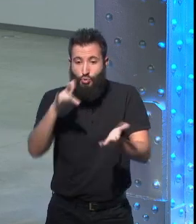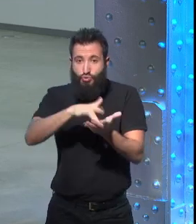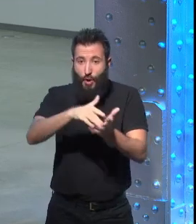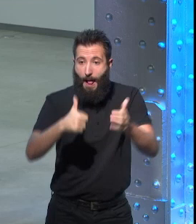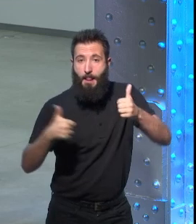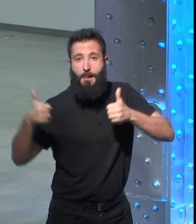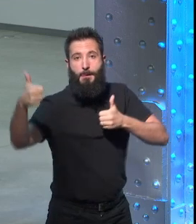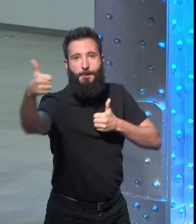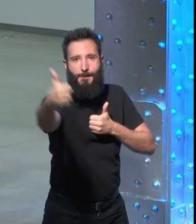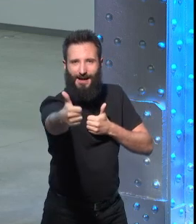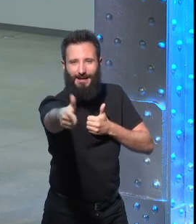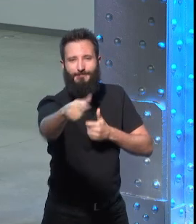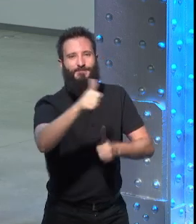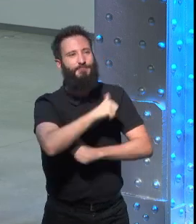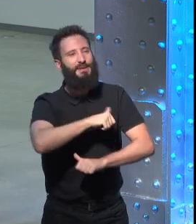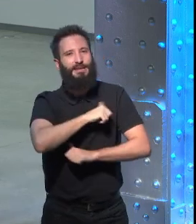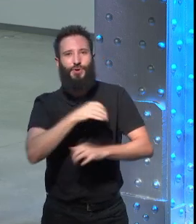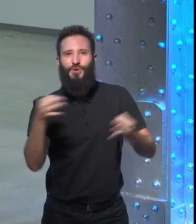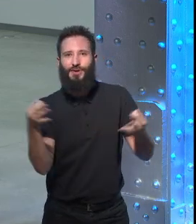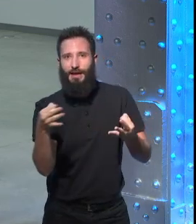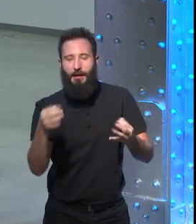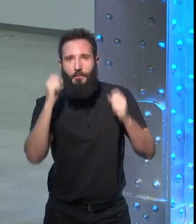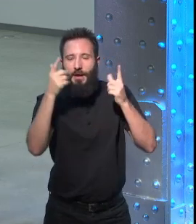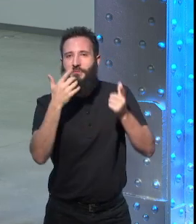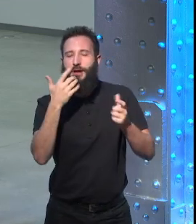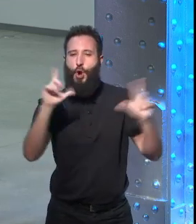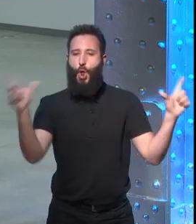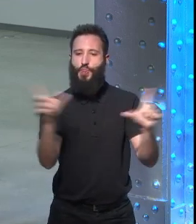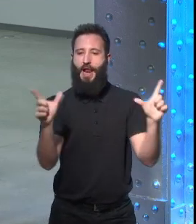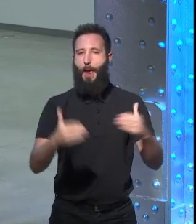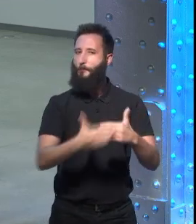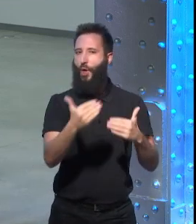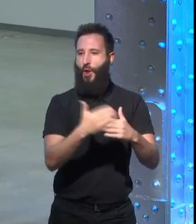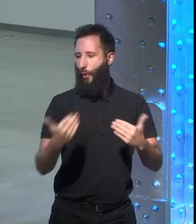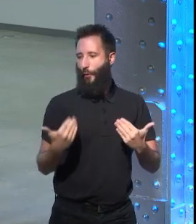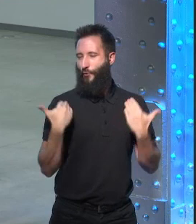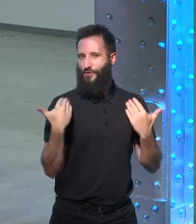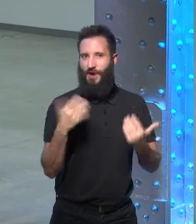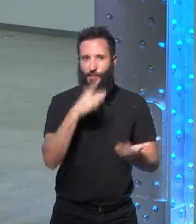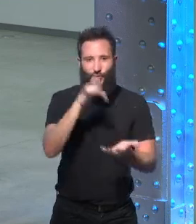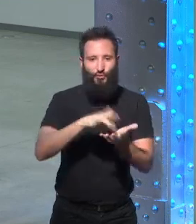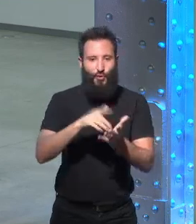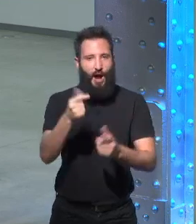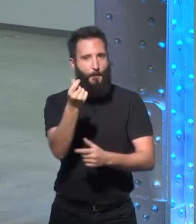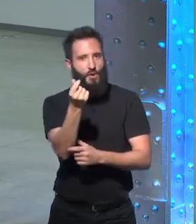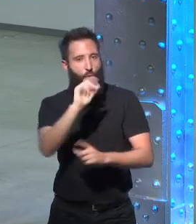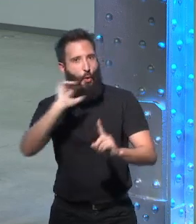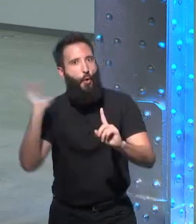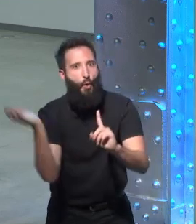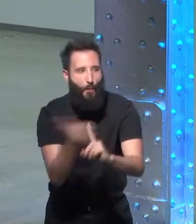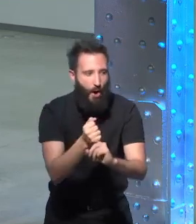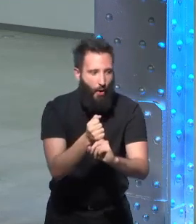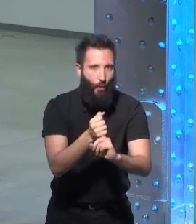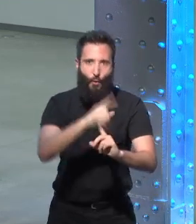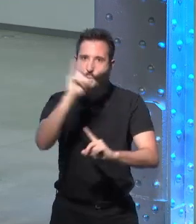no está lo que esperábamos, ¿no? Compramos una tele de último modelo porque hemos encontrado el precio de nuestra vida, y